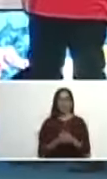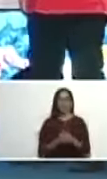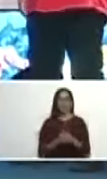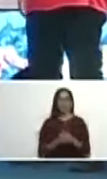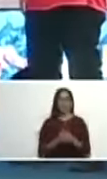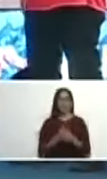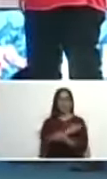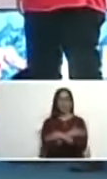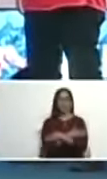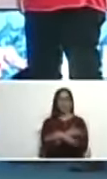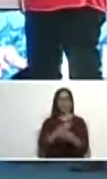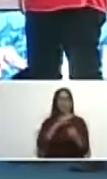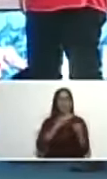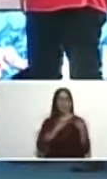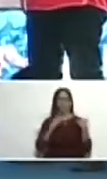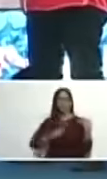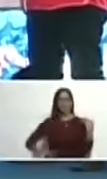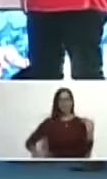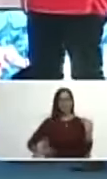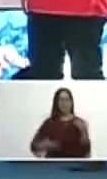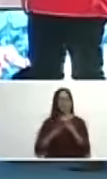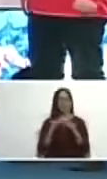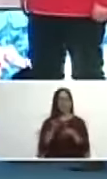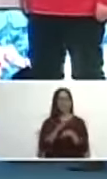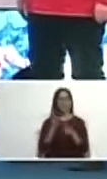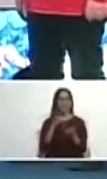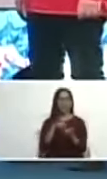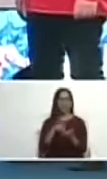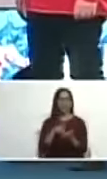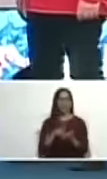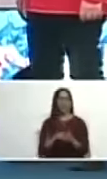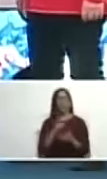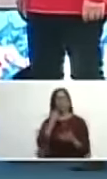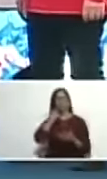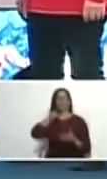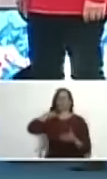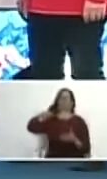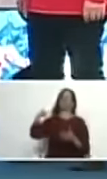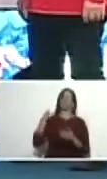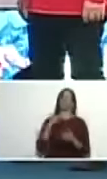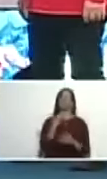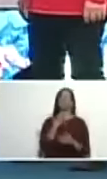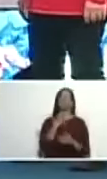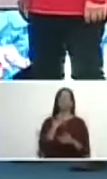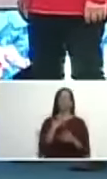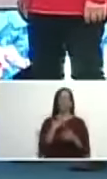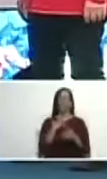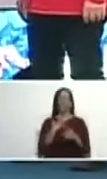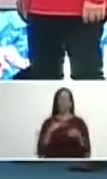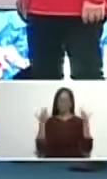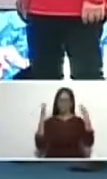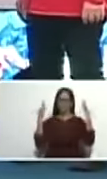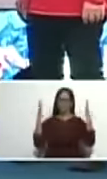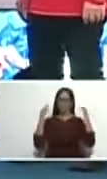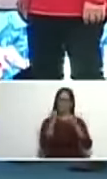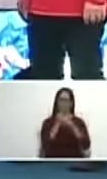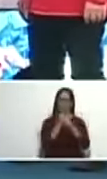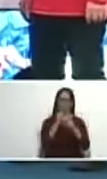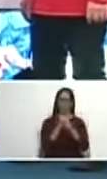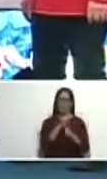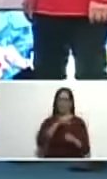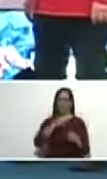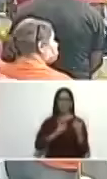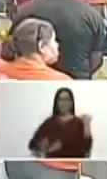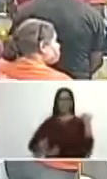nuestra vicepresidenta y todos los ministros presentes acá. Y especialmente una bulla de los trabajadores y las trabajadoras para nuestro presidente